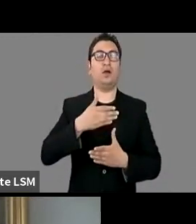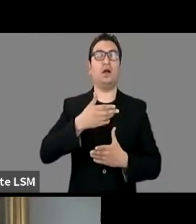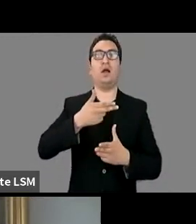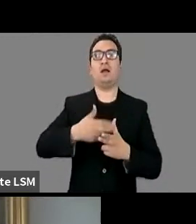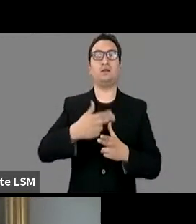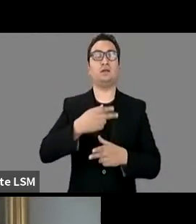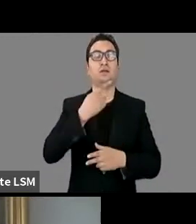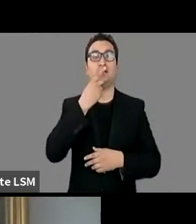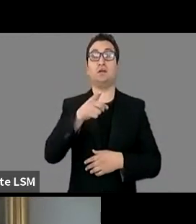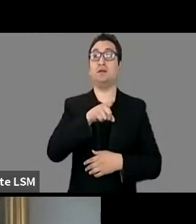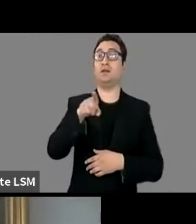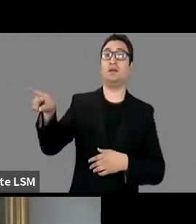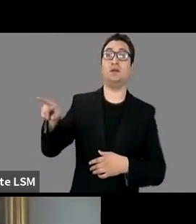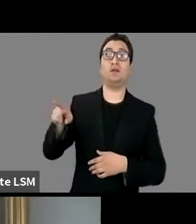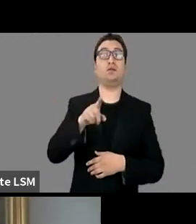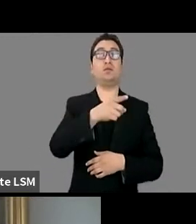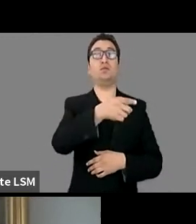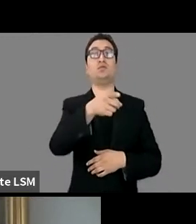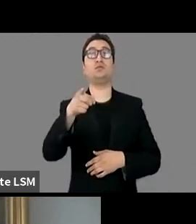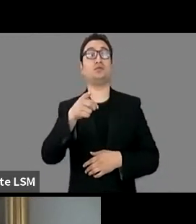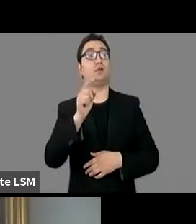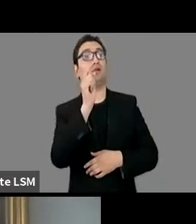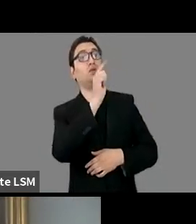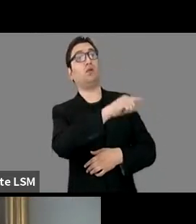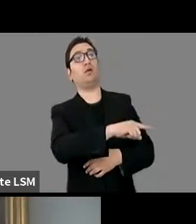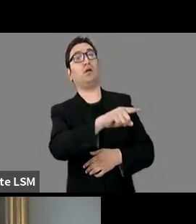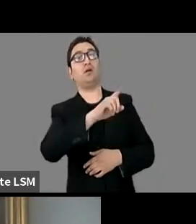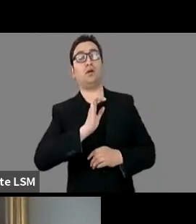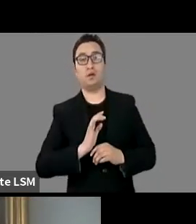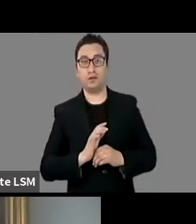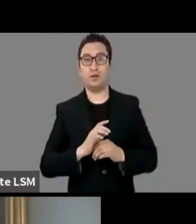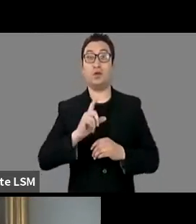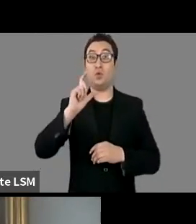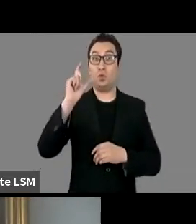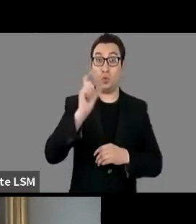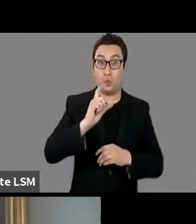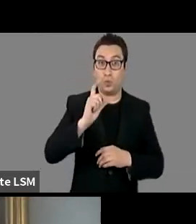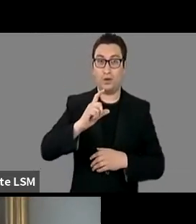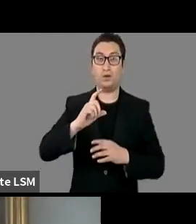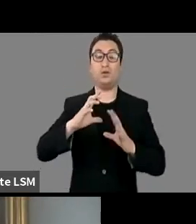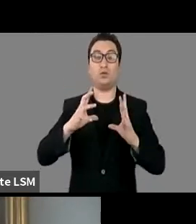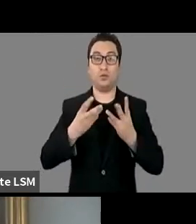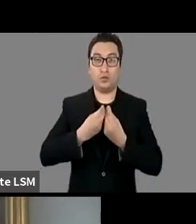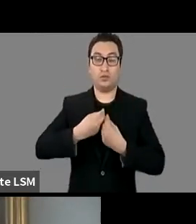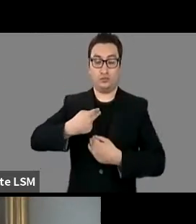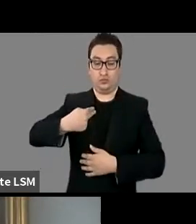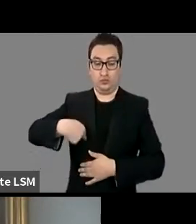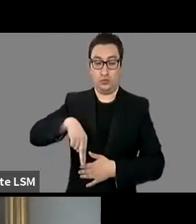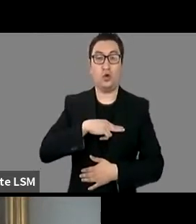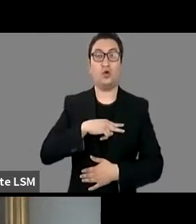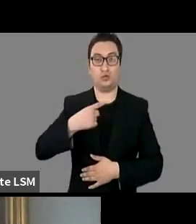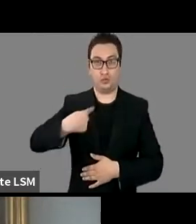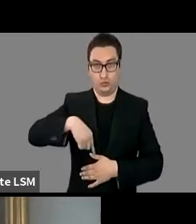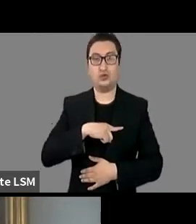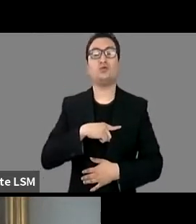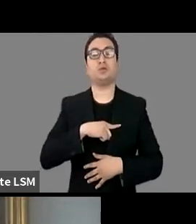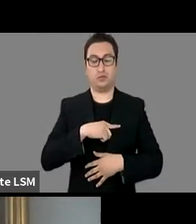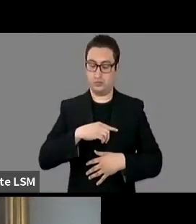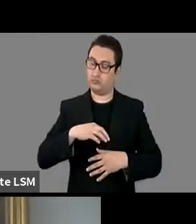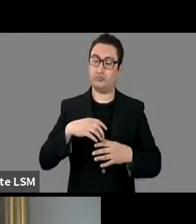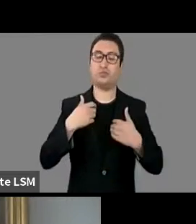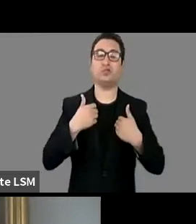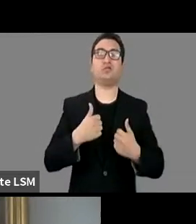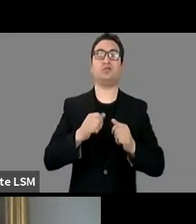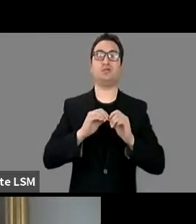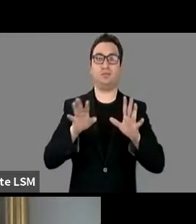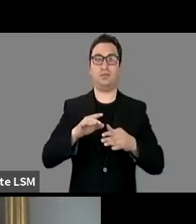aquellos. Solo podrá ser entendido cuando se logre un nosotros. Muchas gracias y sé que será un éxito y